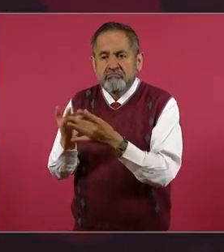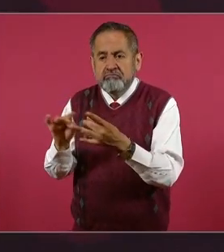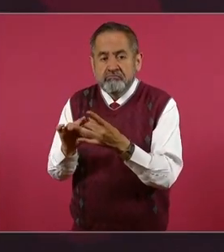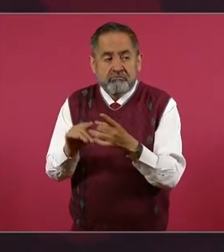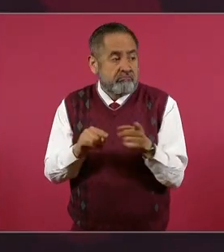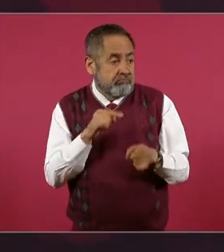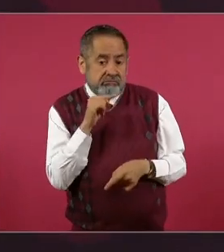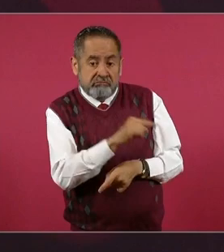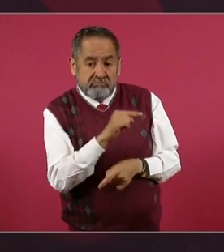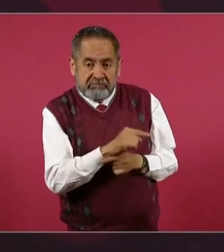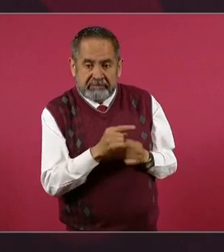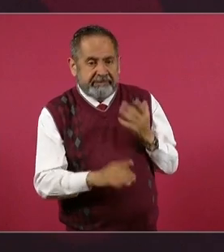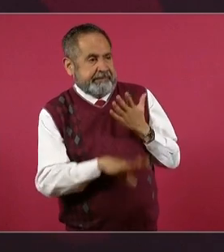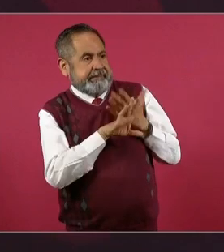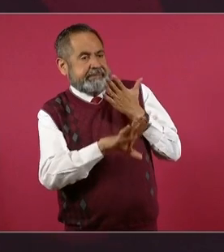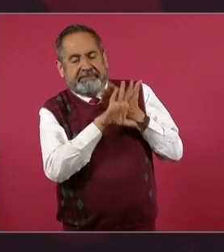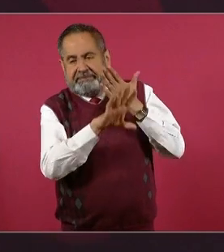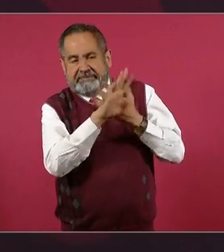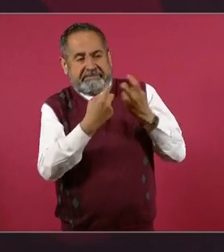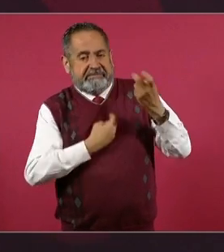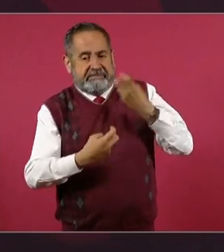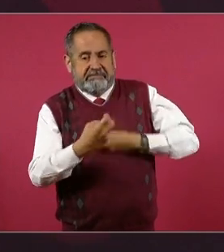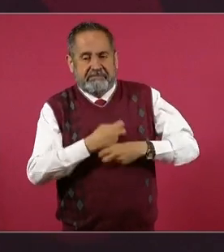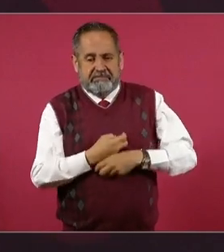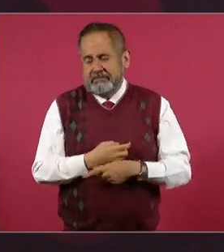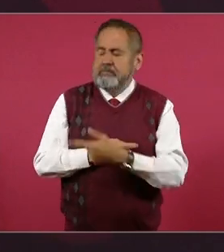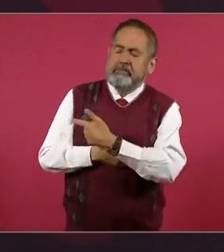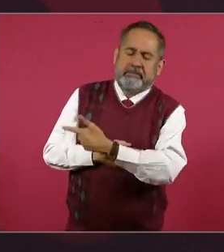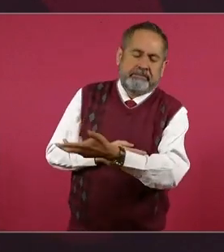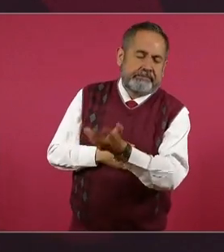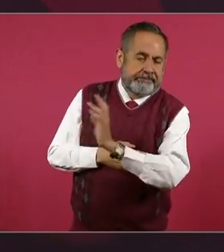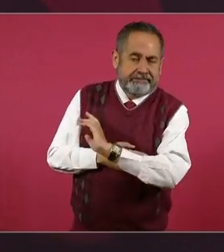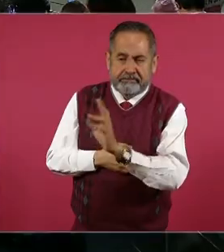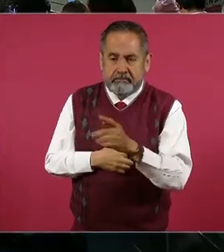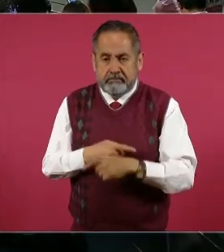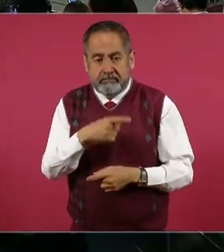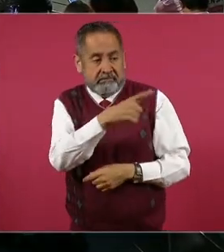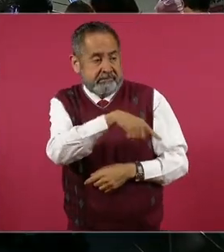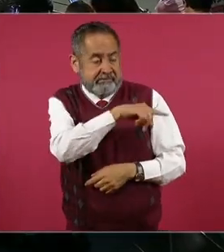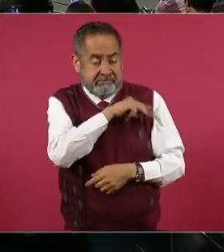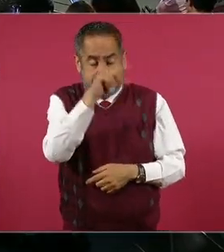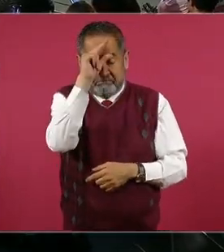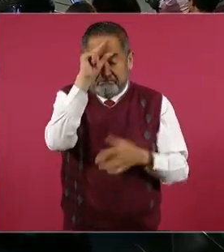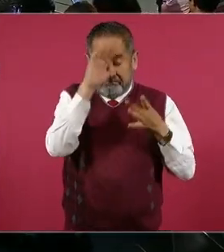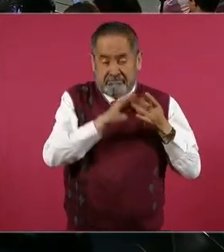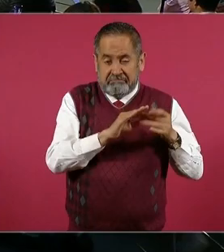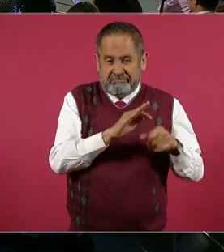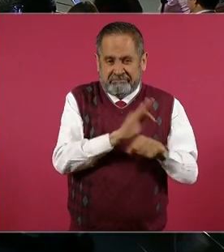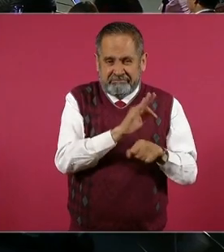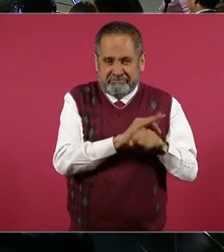vienen encima los intelectuales conservadores